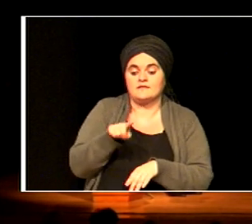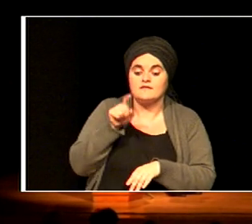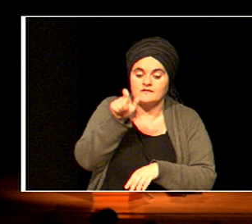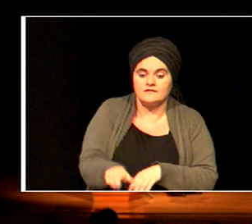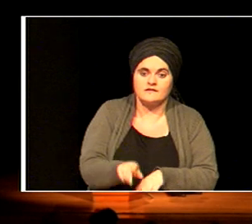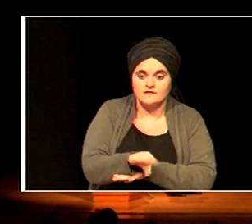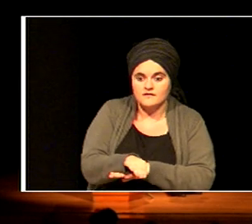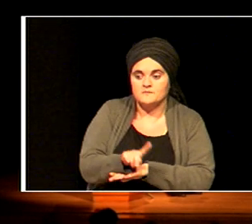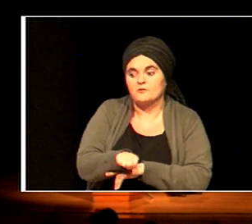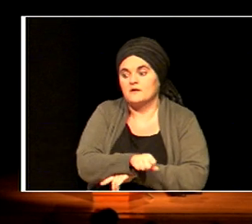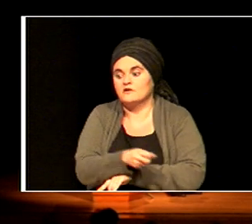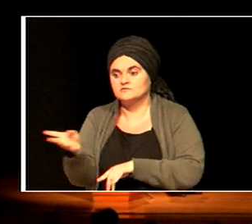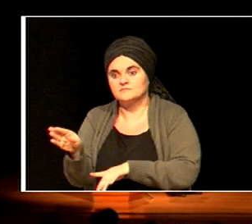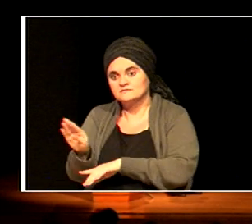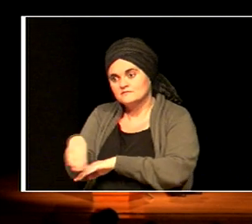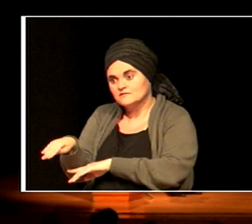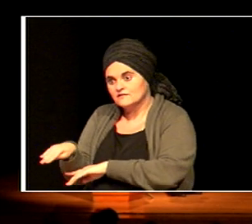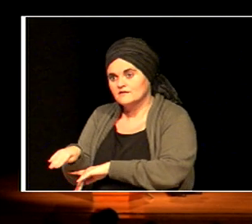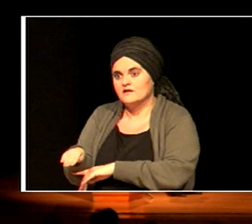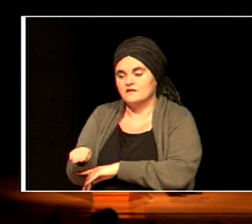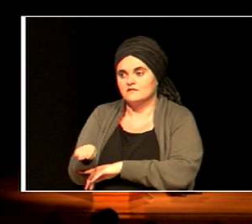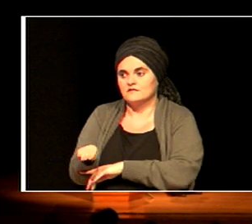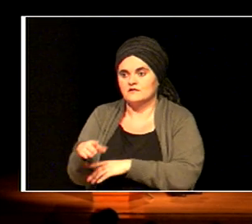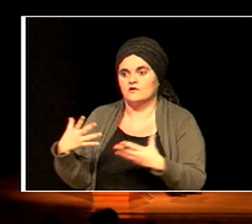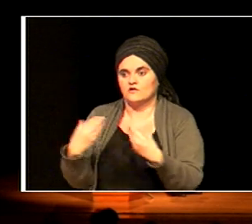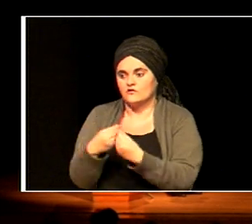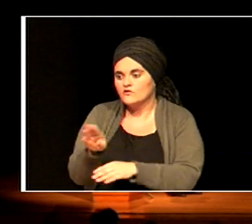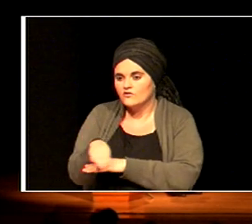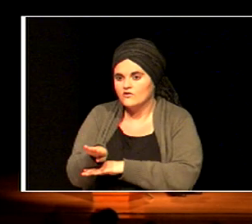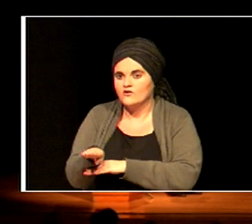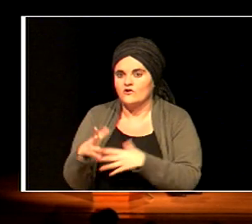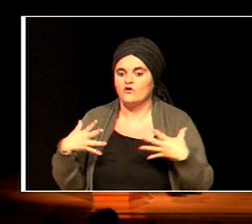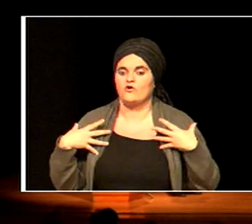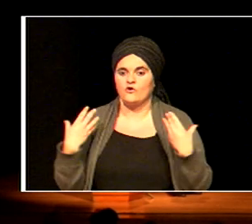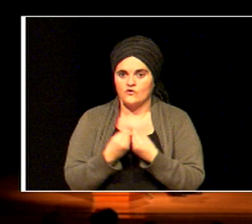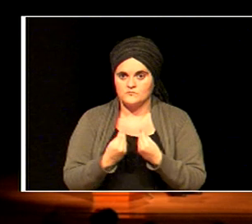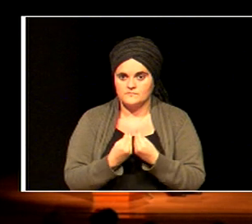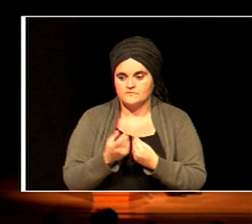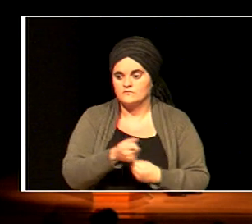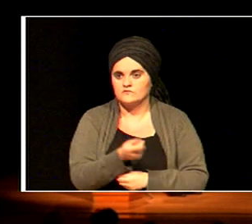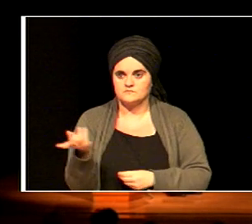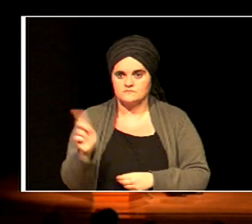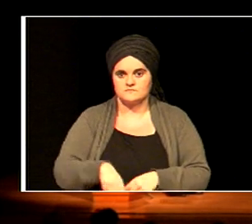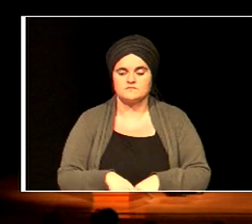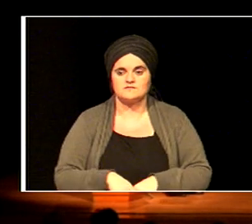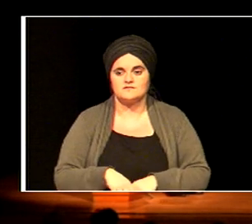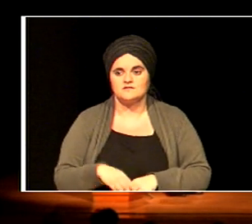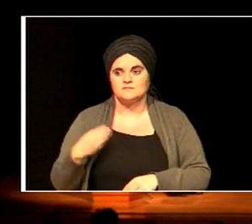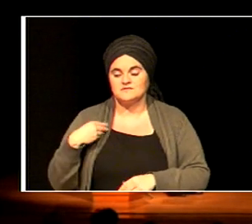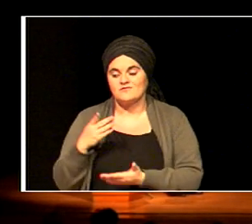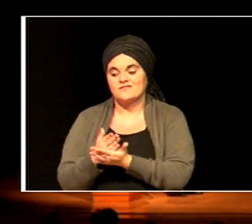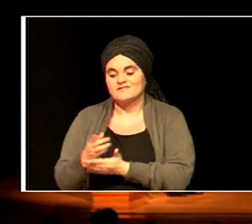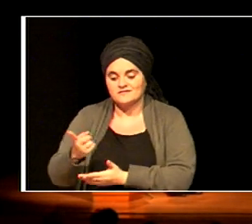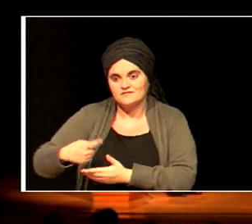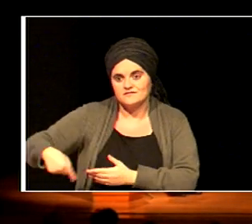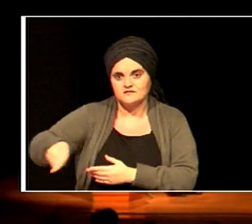de cuidado a otros, de aprendizaje a vivir con otros también, y desde ahí yo creo